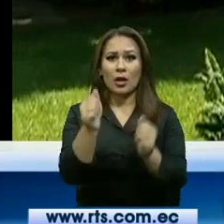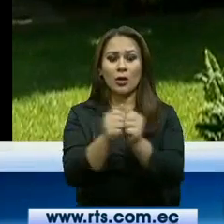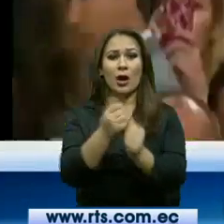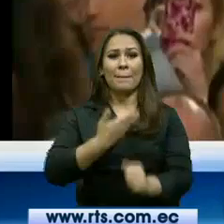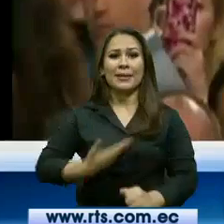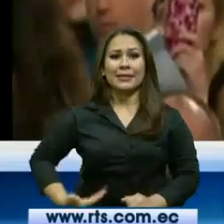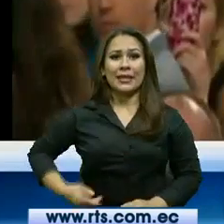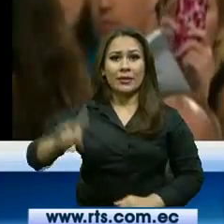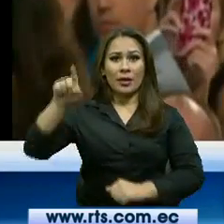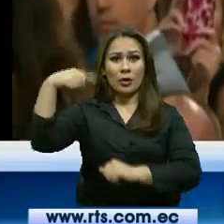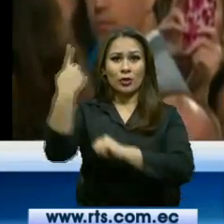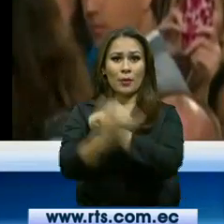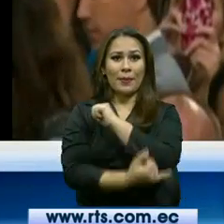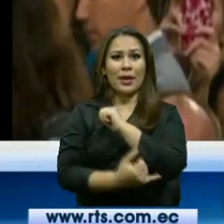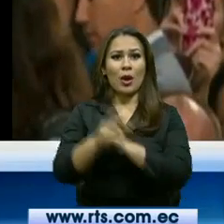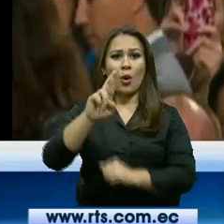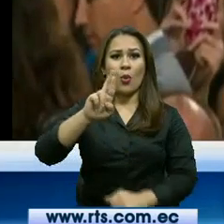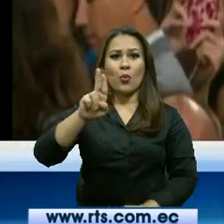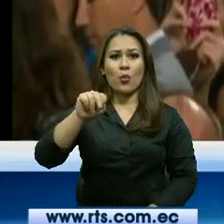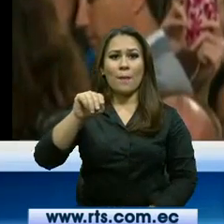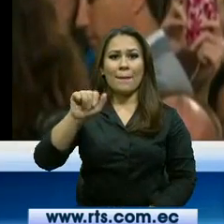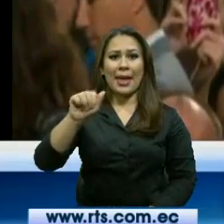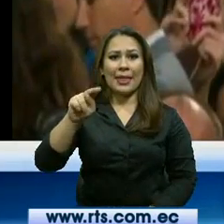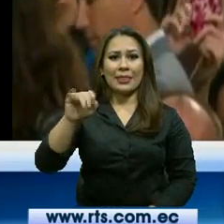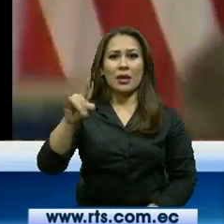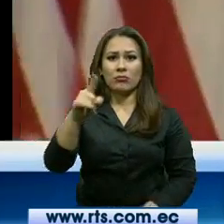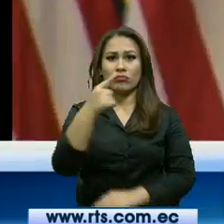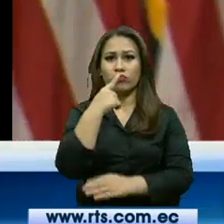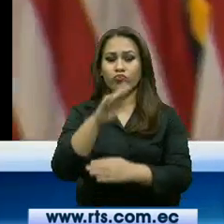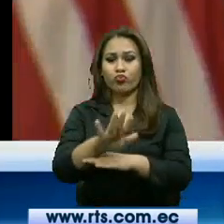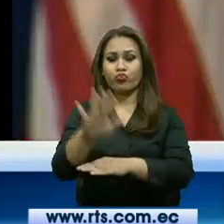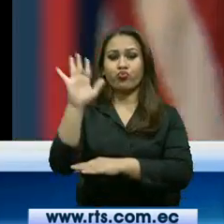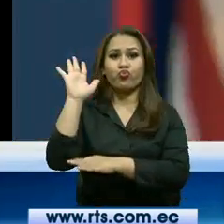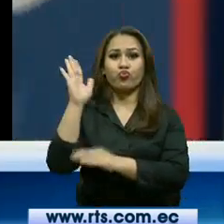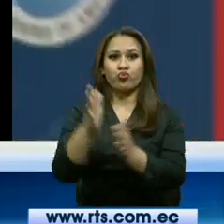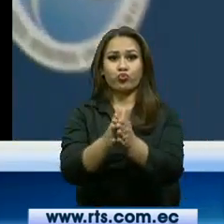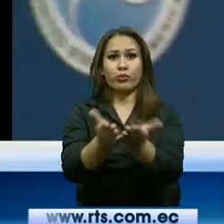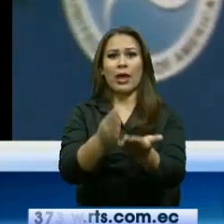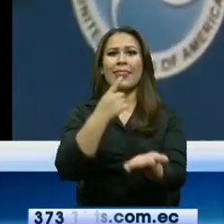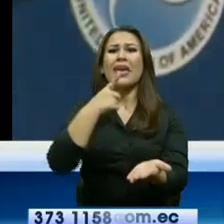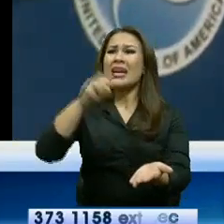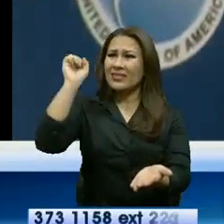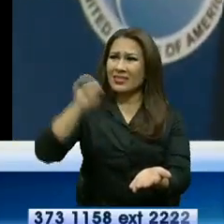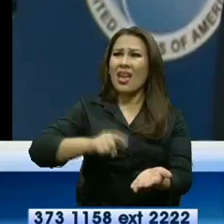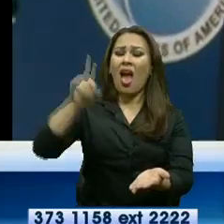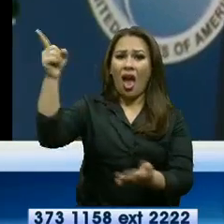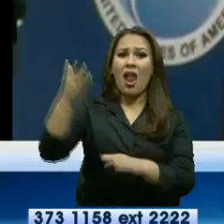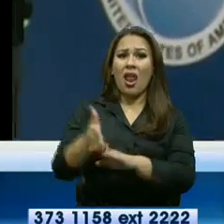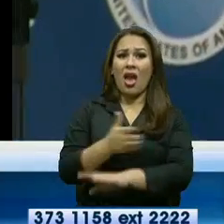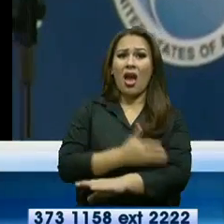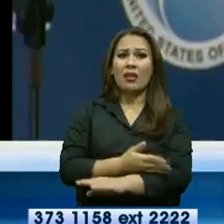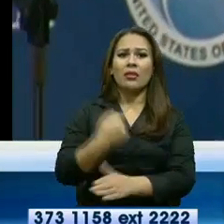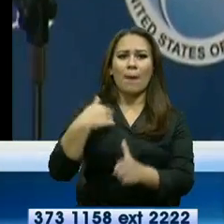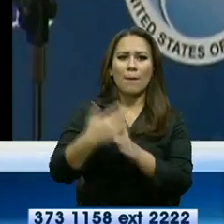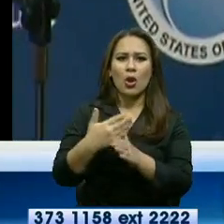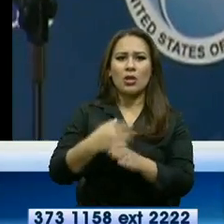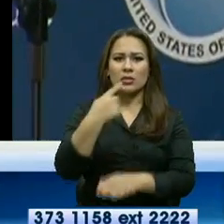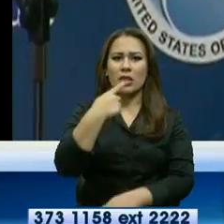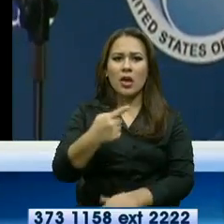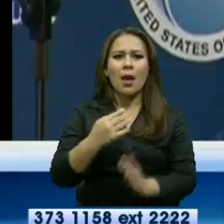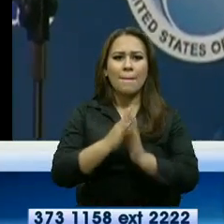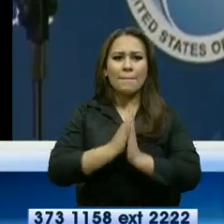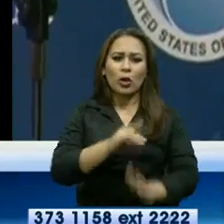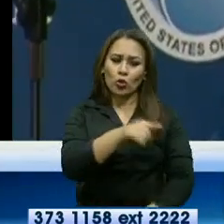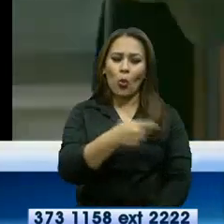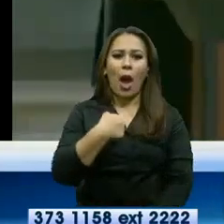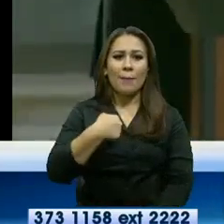Rumania. James Comey ayer bajo juramento testificó lo contrario, asegurando que el mandatario sí trató de interferir en la investigación y le pidió